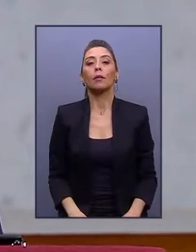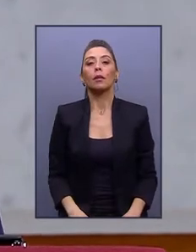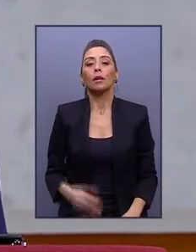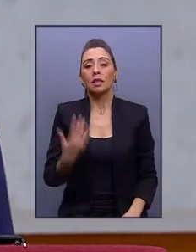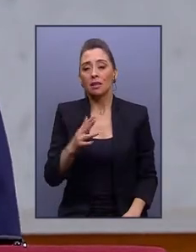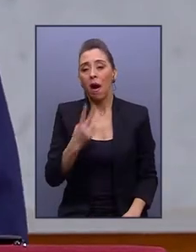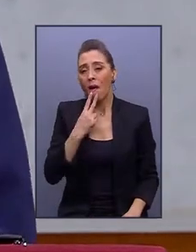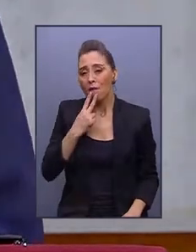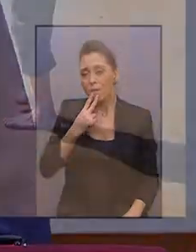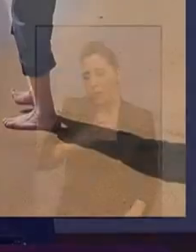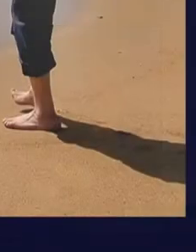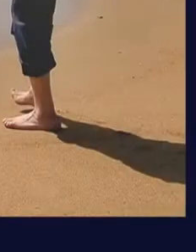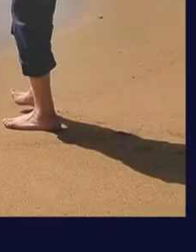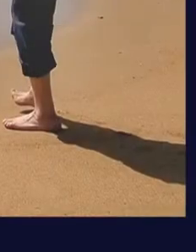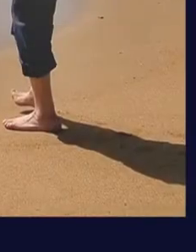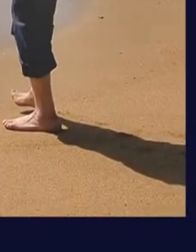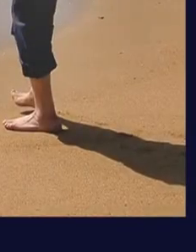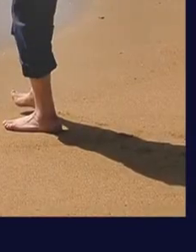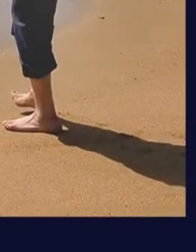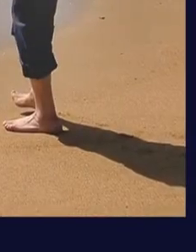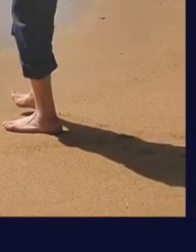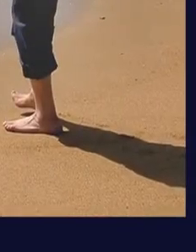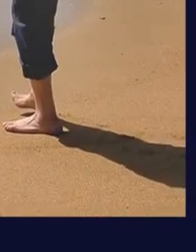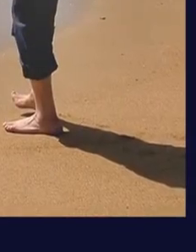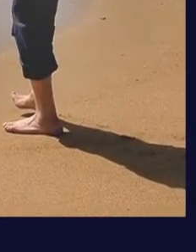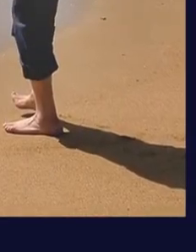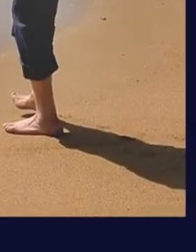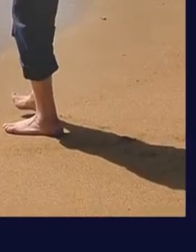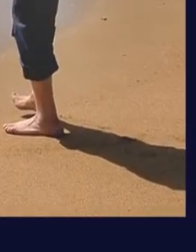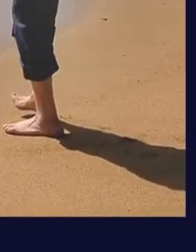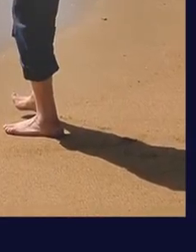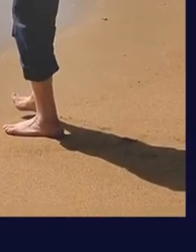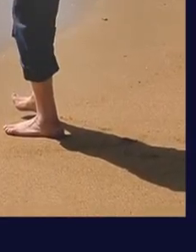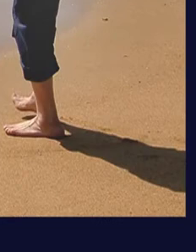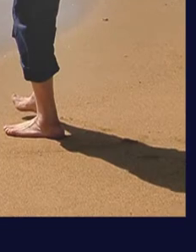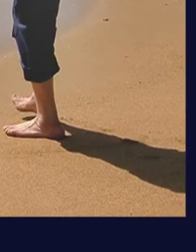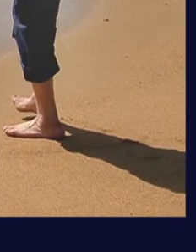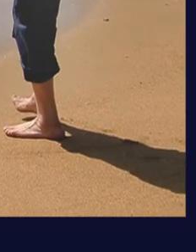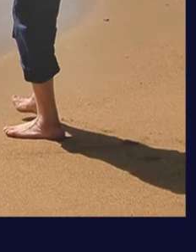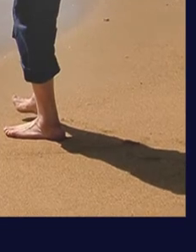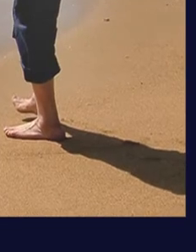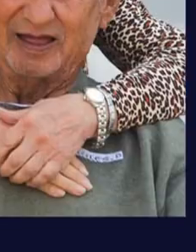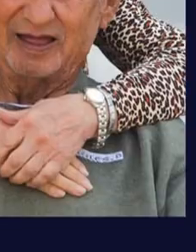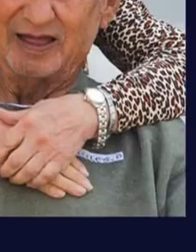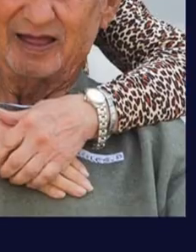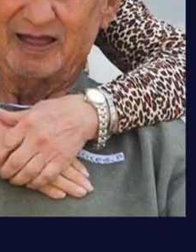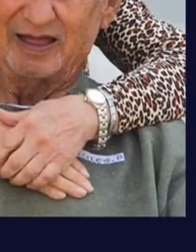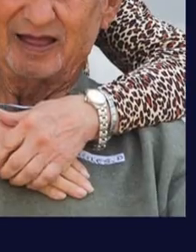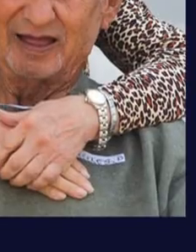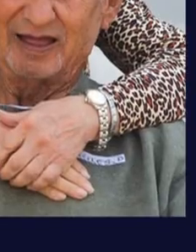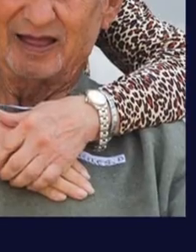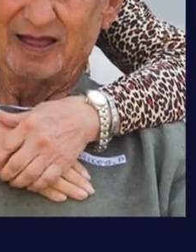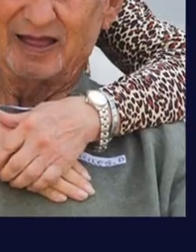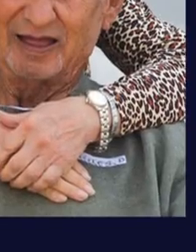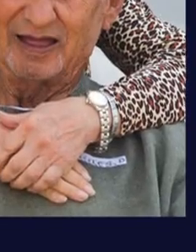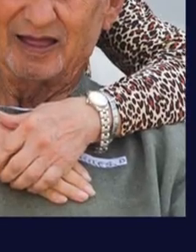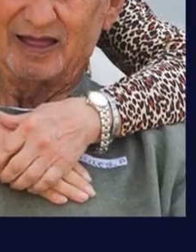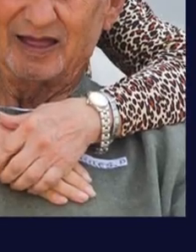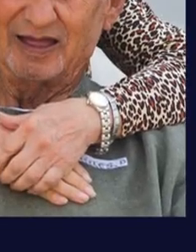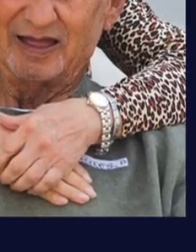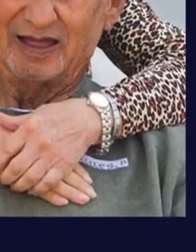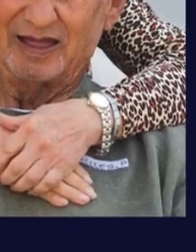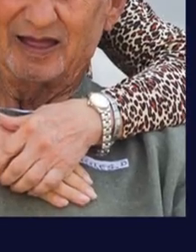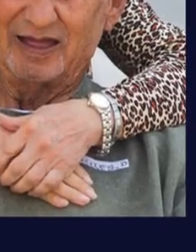Después de una vida de esfuerzo y trabajo, las pensiones deben ser satisfactorias. Pero en Chile las pensiones son claramente